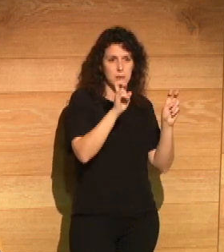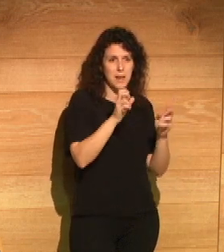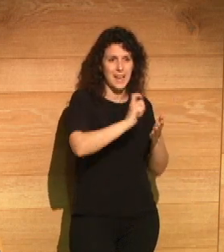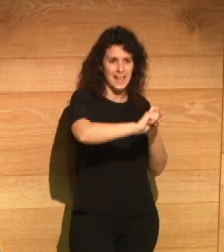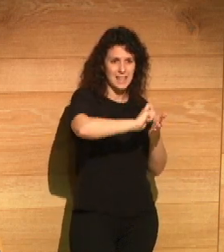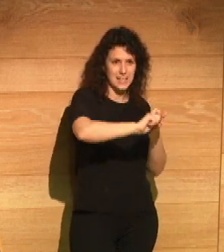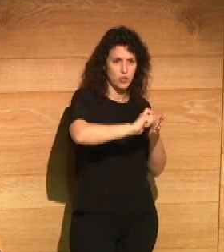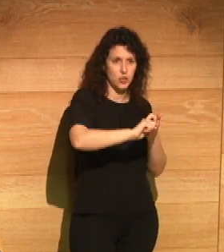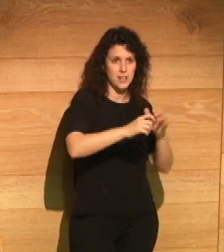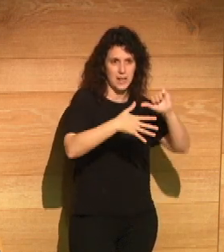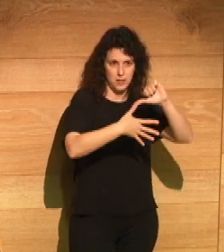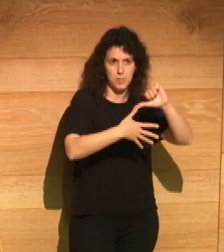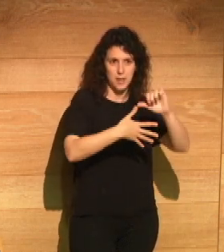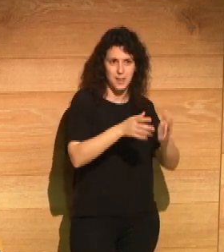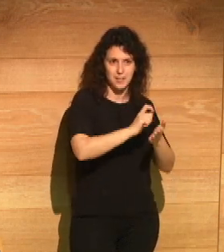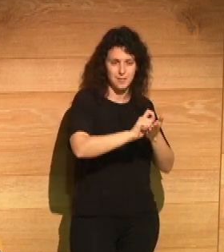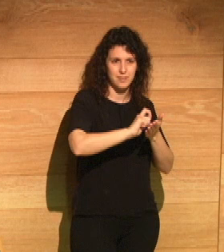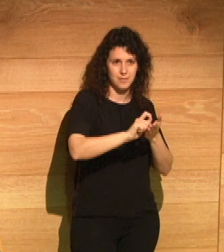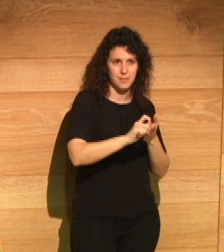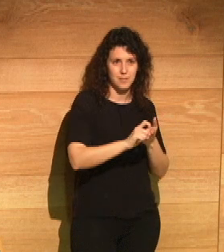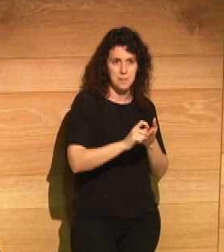escritoras latinoamericanas que